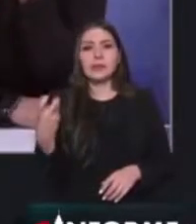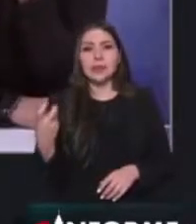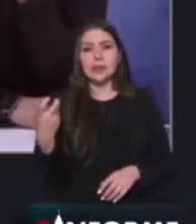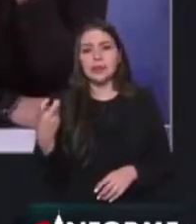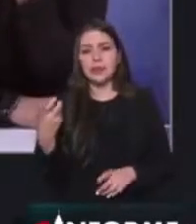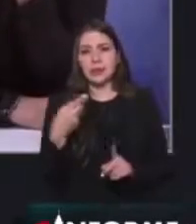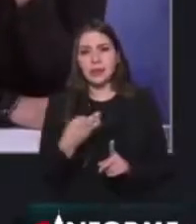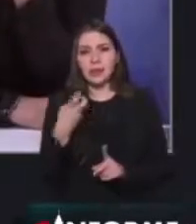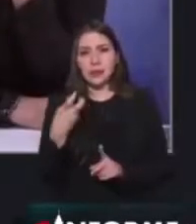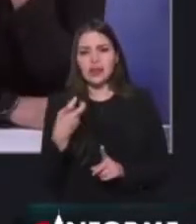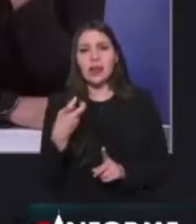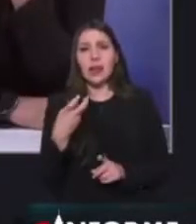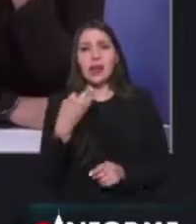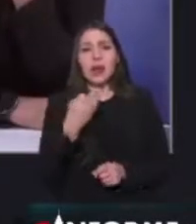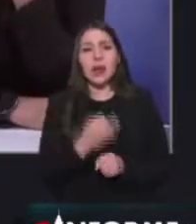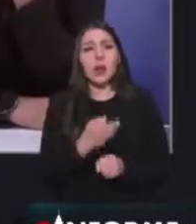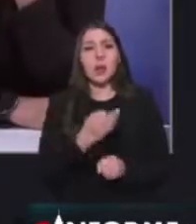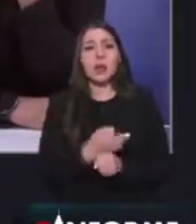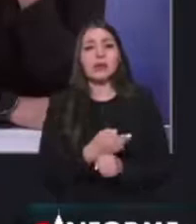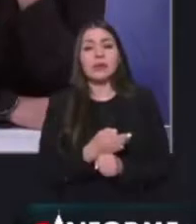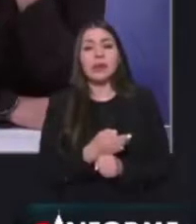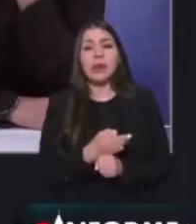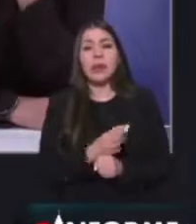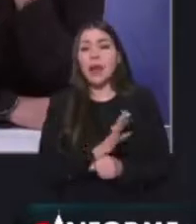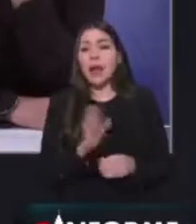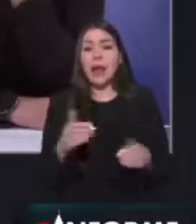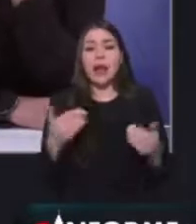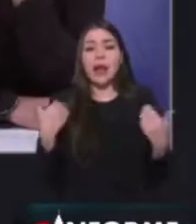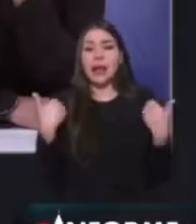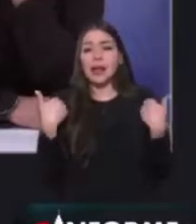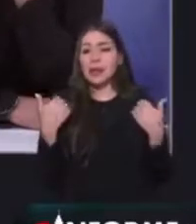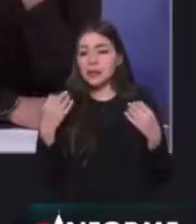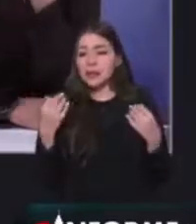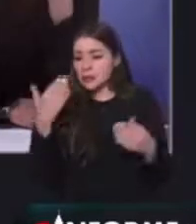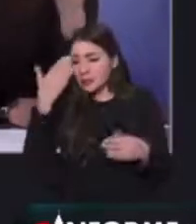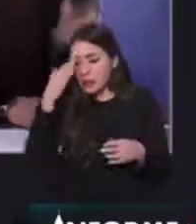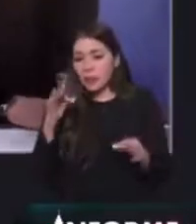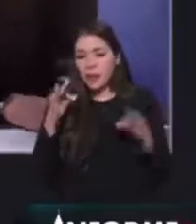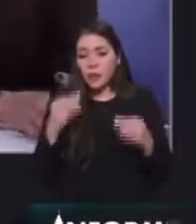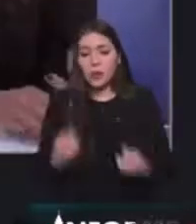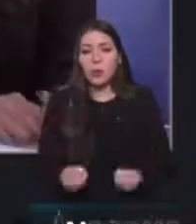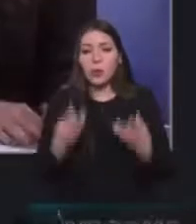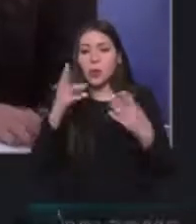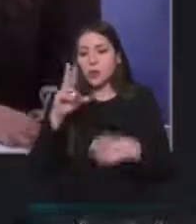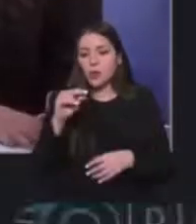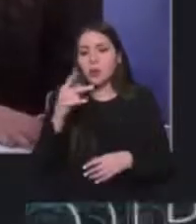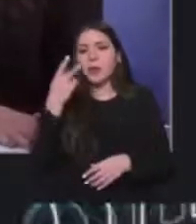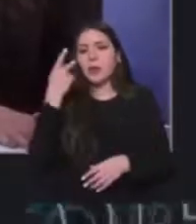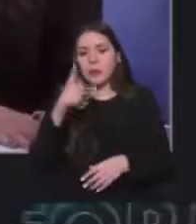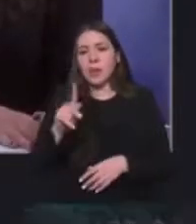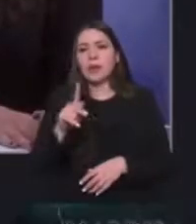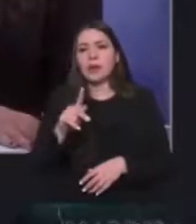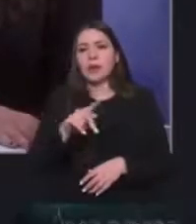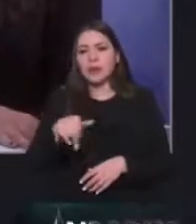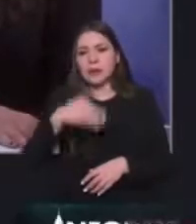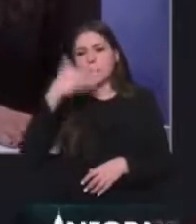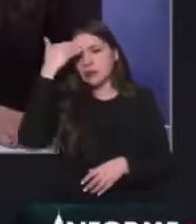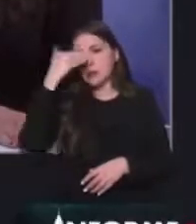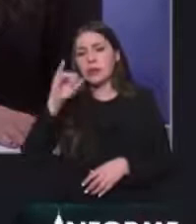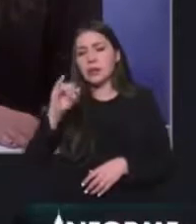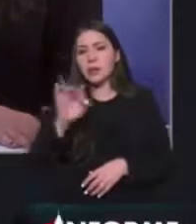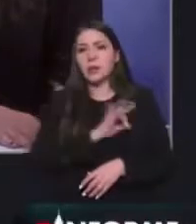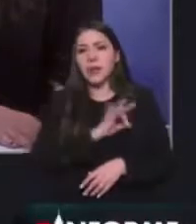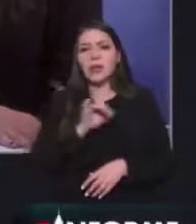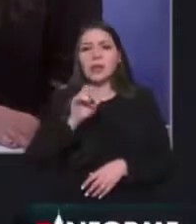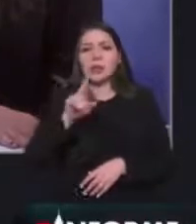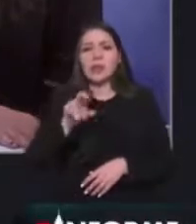cosas que todavía no se termina de cuantificar, pero sí sabemos que pueden estar involucrados en una cadena de